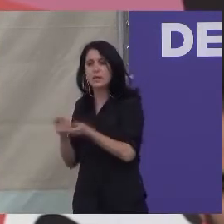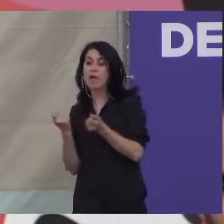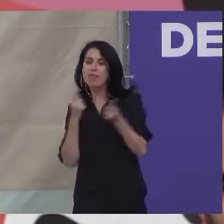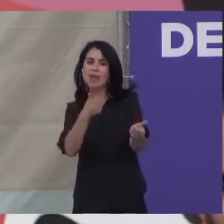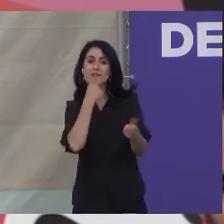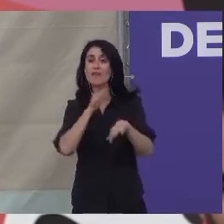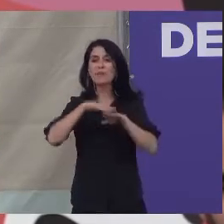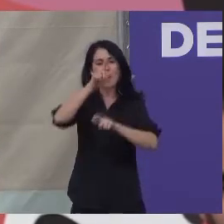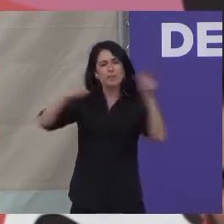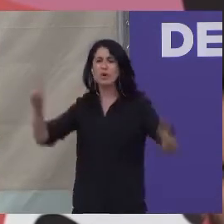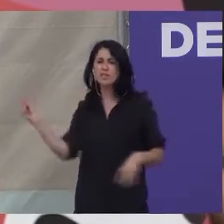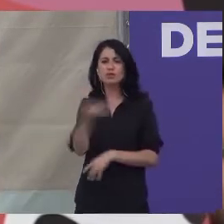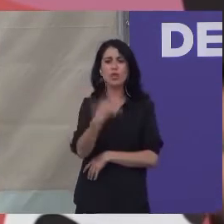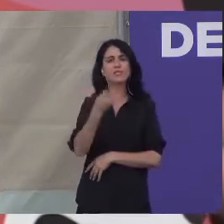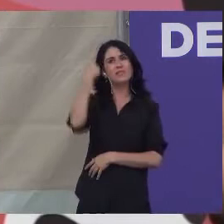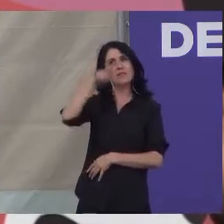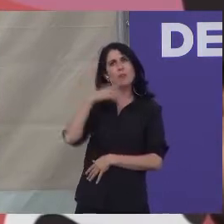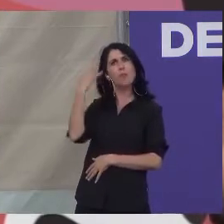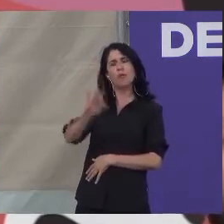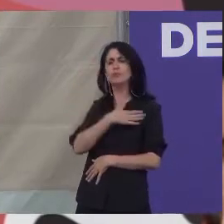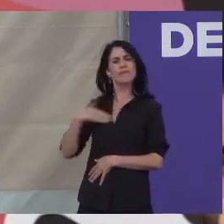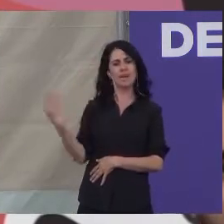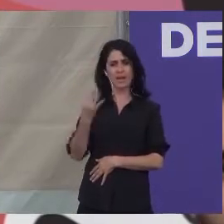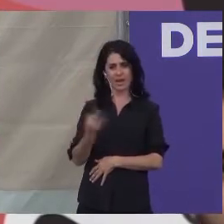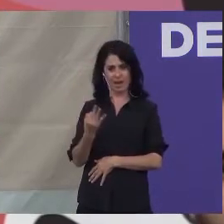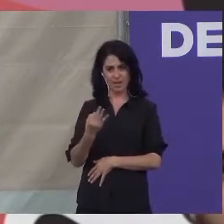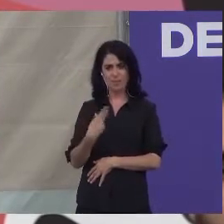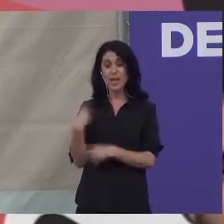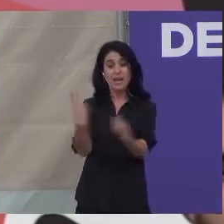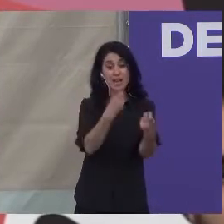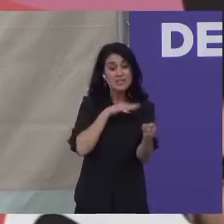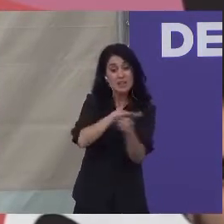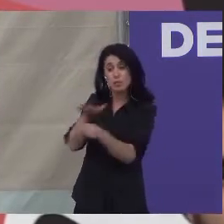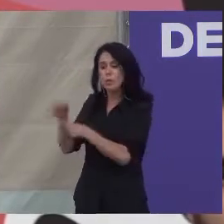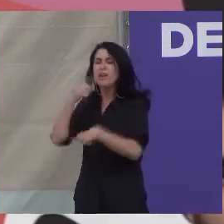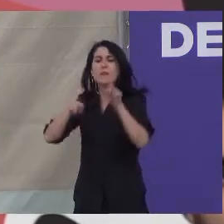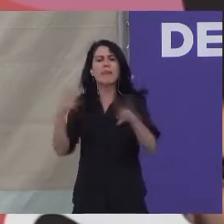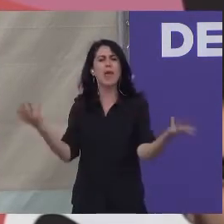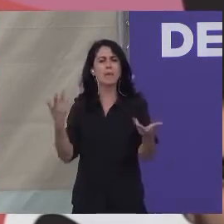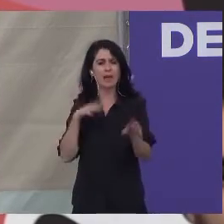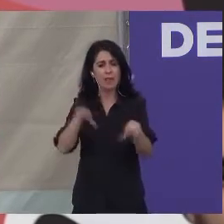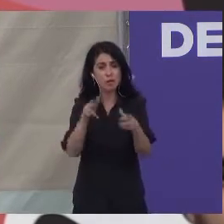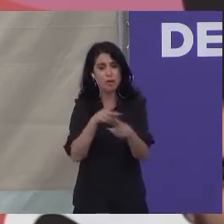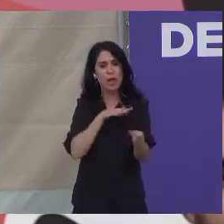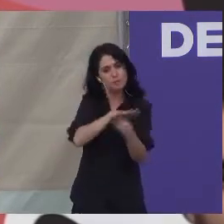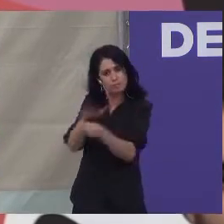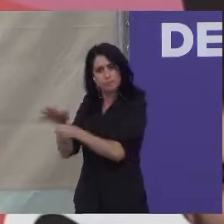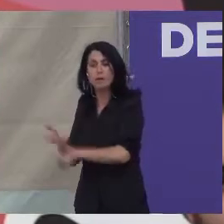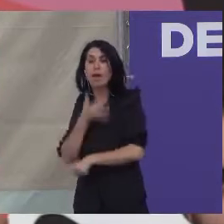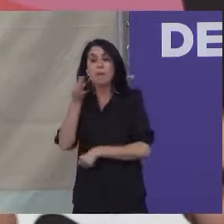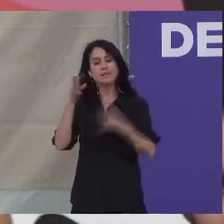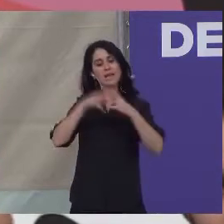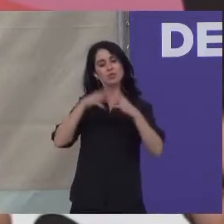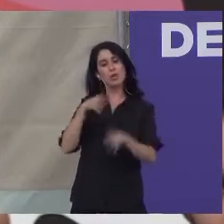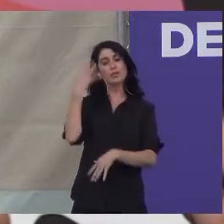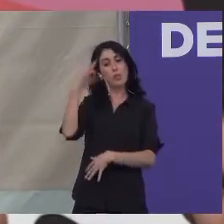ciudadanos conozcan la disponibilidad de Podem, priorizar las necesidades a cubrir según la emergencia social y coordinar las estructuras del Podem del